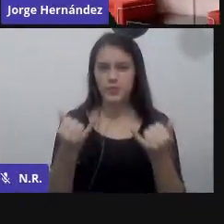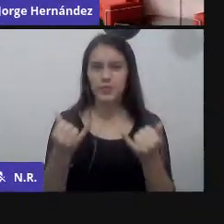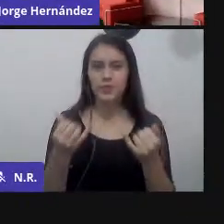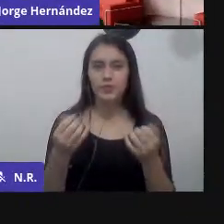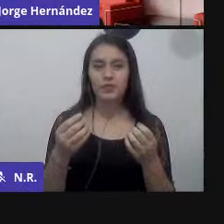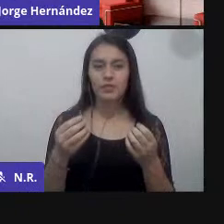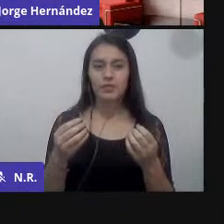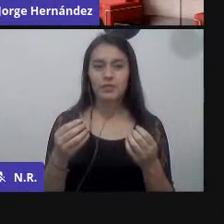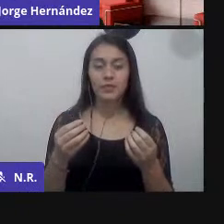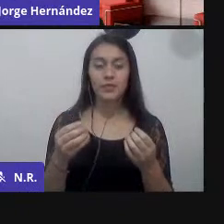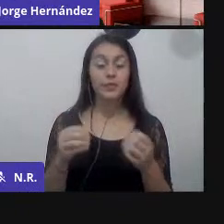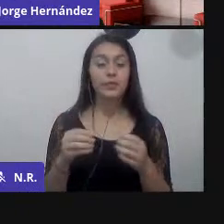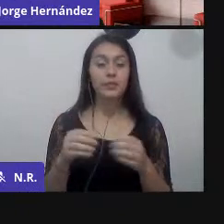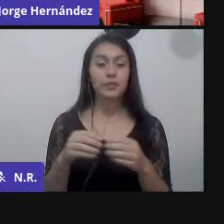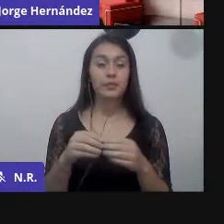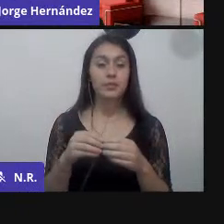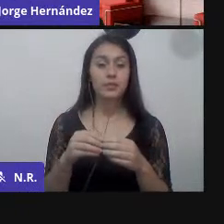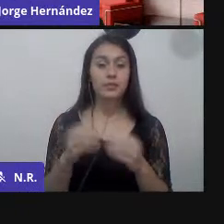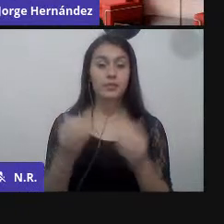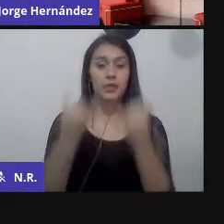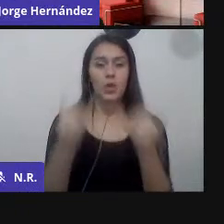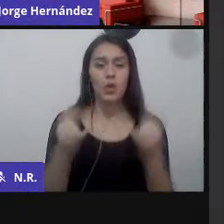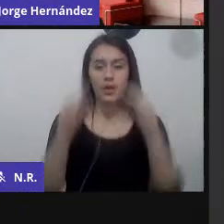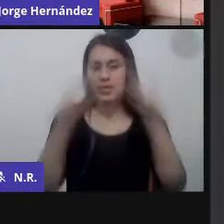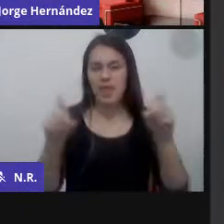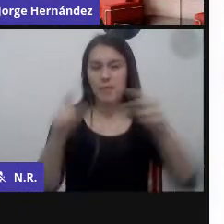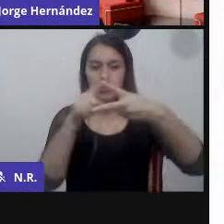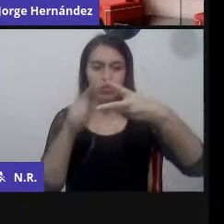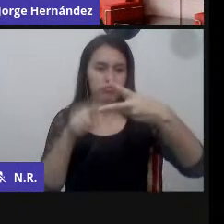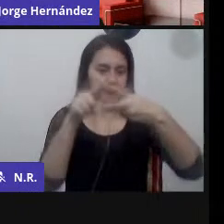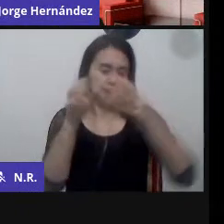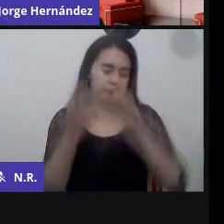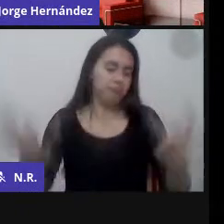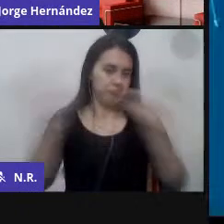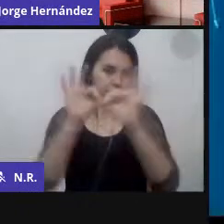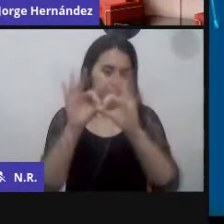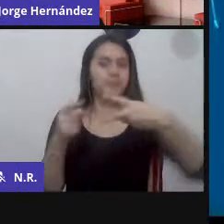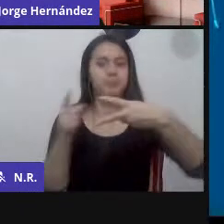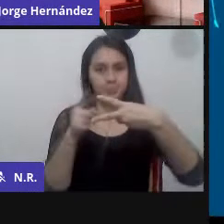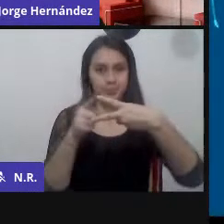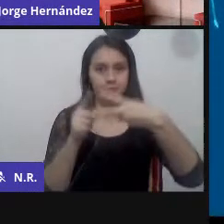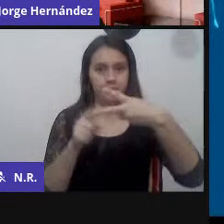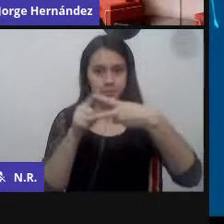trabajar sobre dos temas fundamentalmente. Ahí